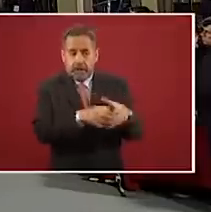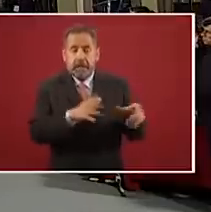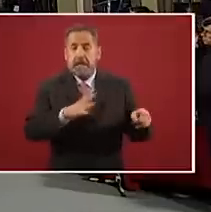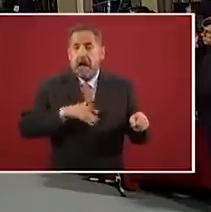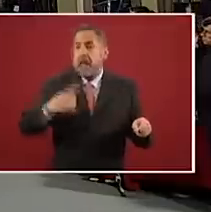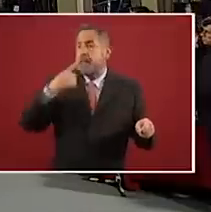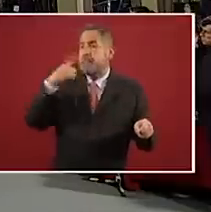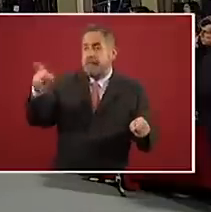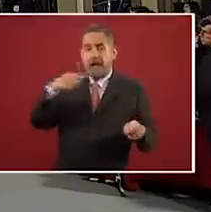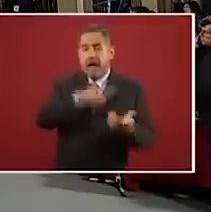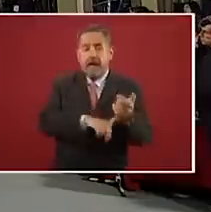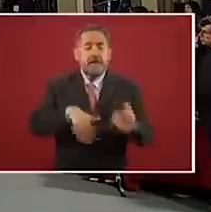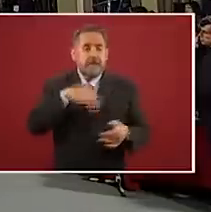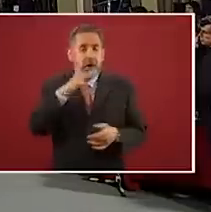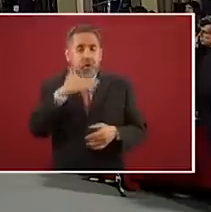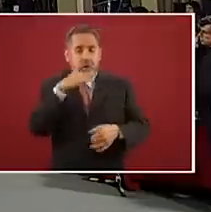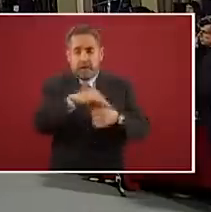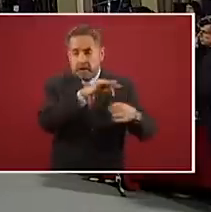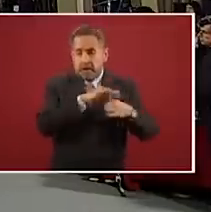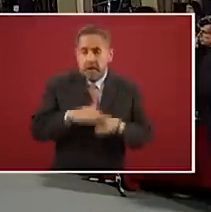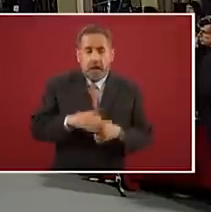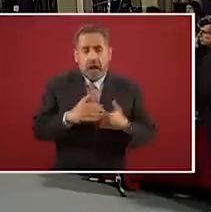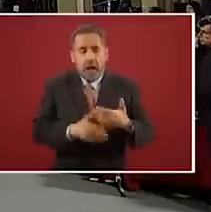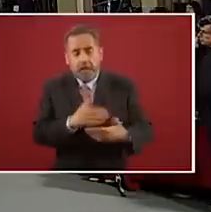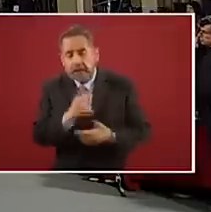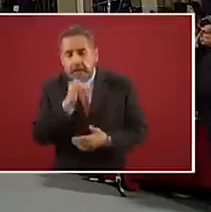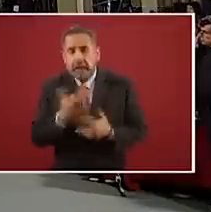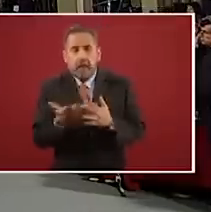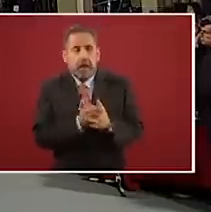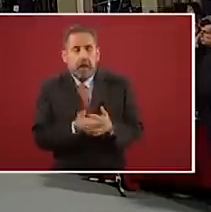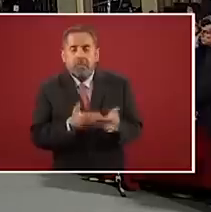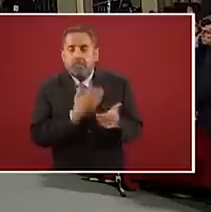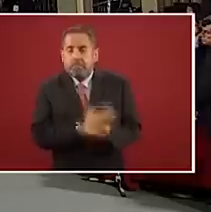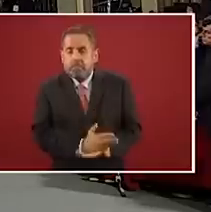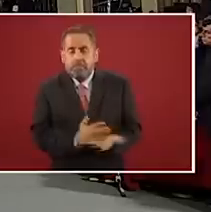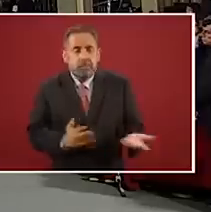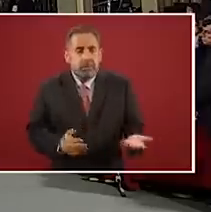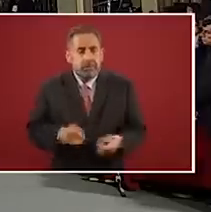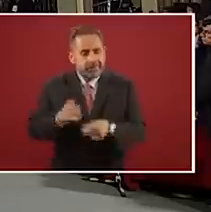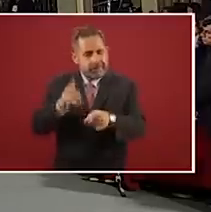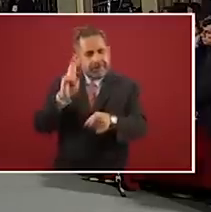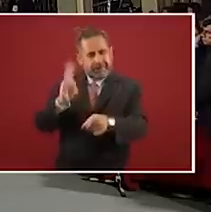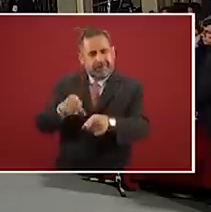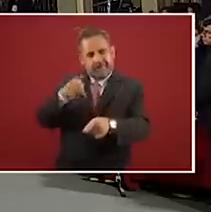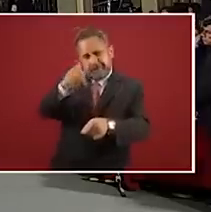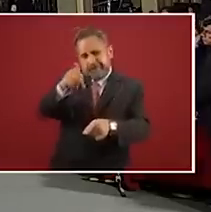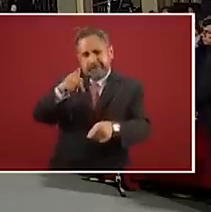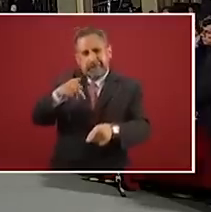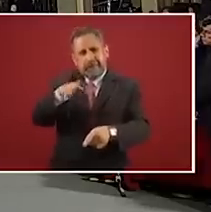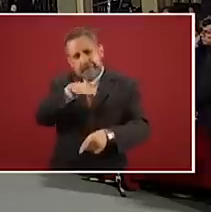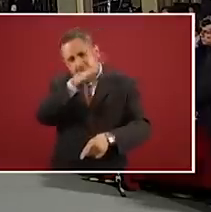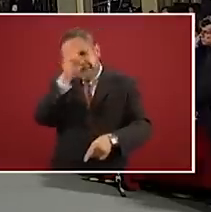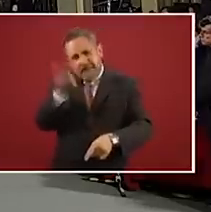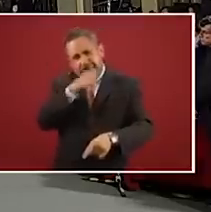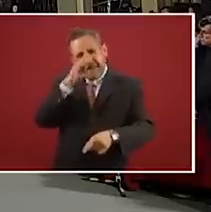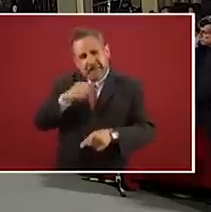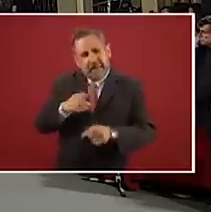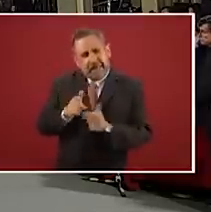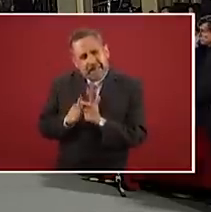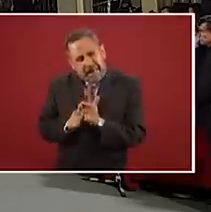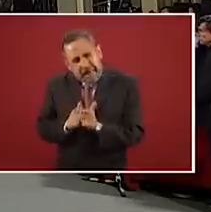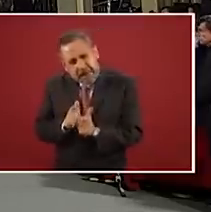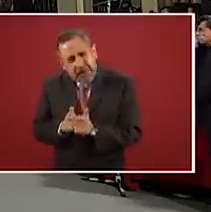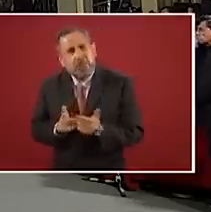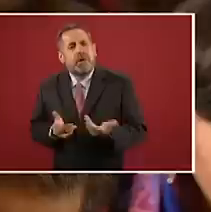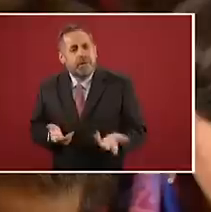por fraude electoral que no avanza. El elefante reumático no camina, sin embargo,